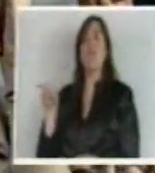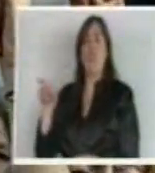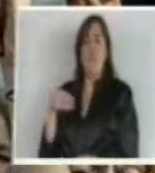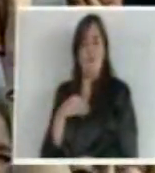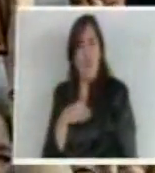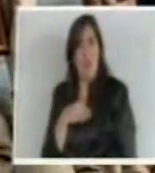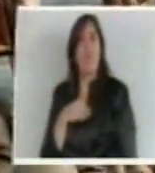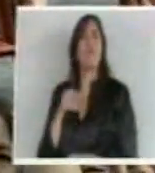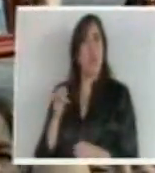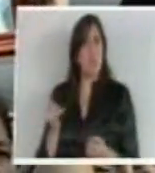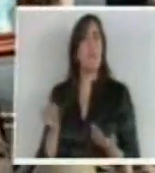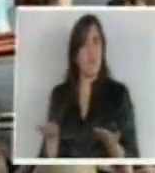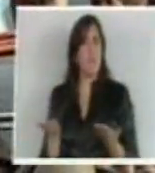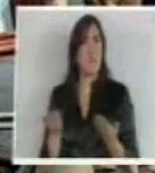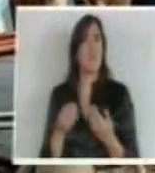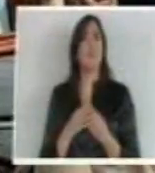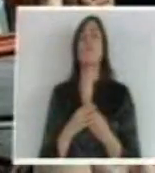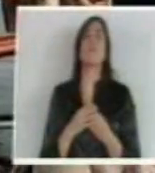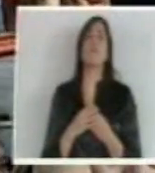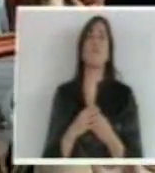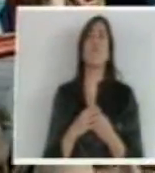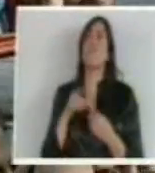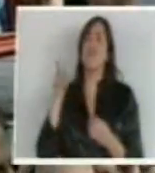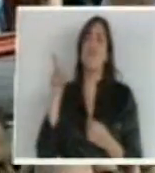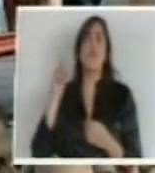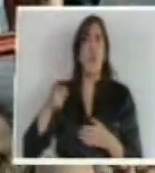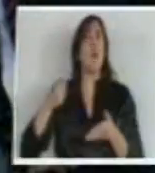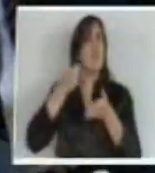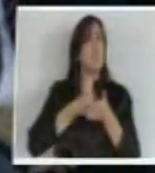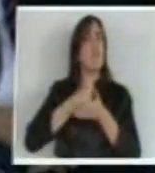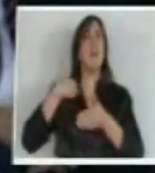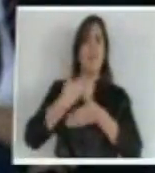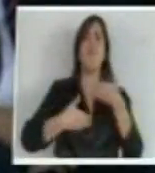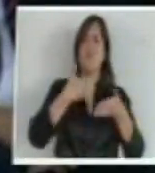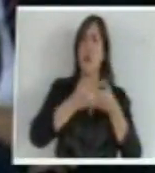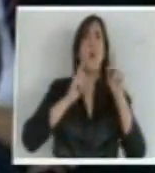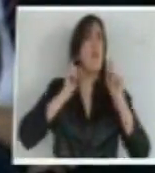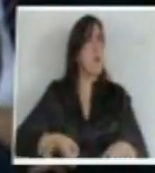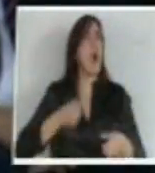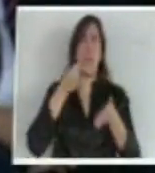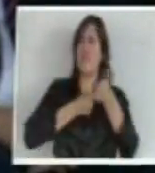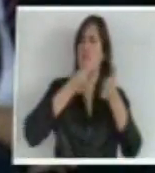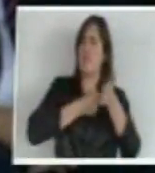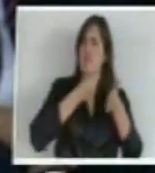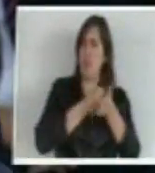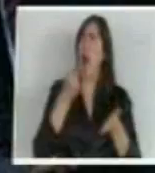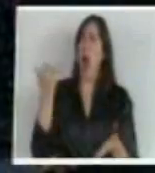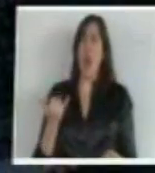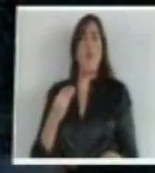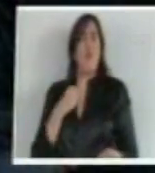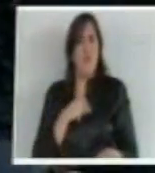una voluntad para seguir adelante pese a todo, una